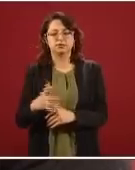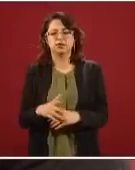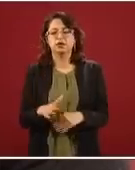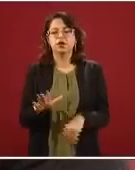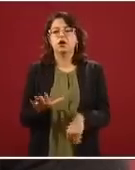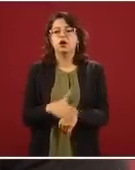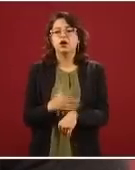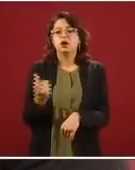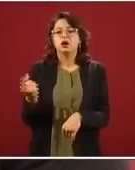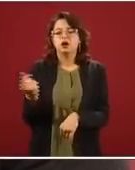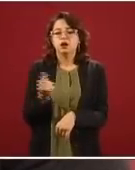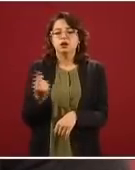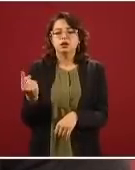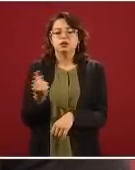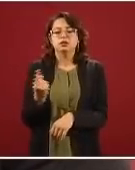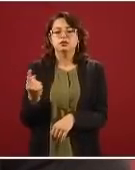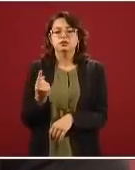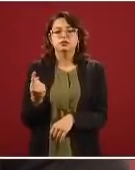porque